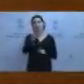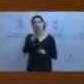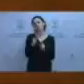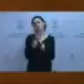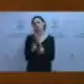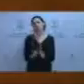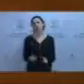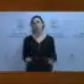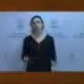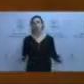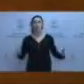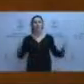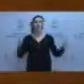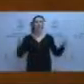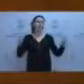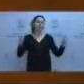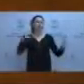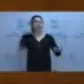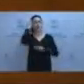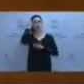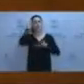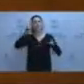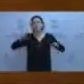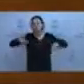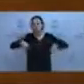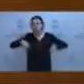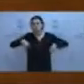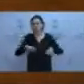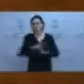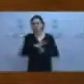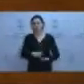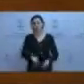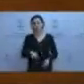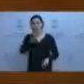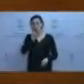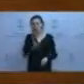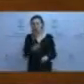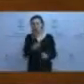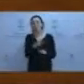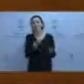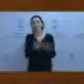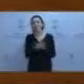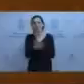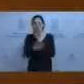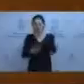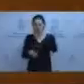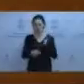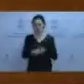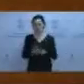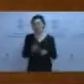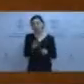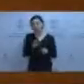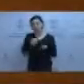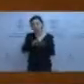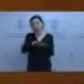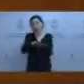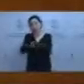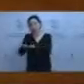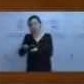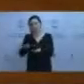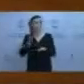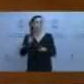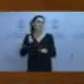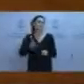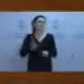haciendo una elucubración de no sé qué, porque realmente no sé a qué hacía referencia, aparte, bueno, críticas y más críticas, pero bueno, es lo que usted